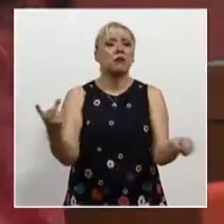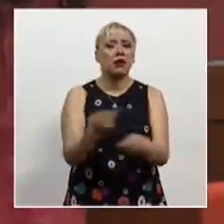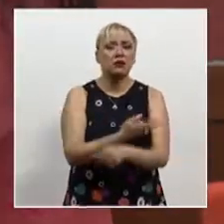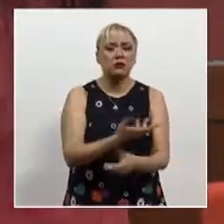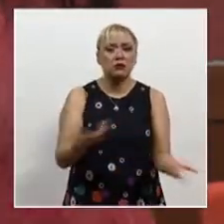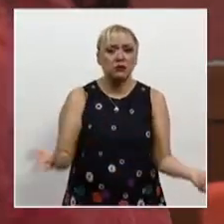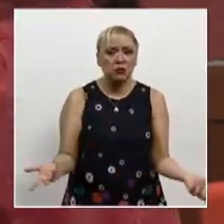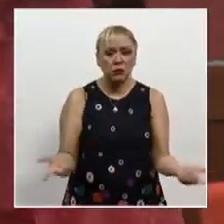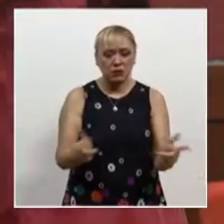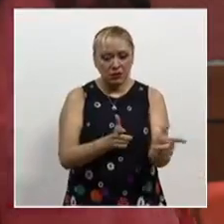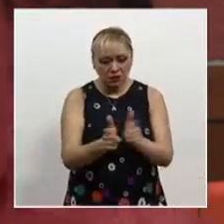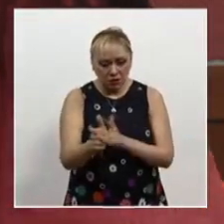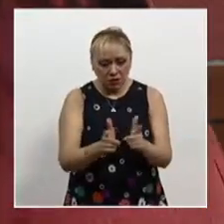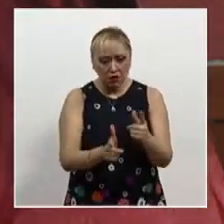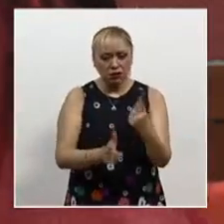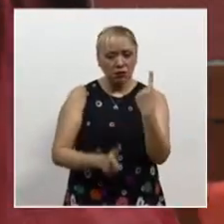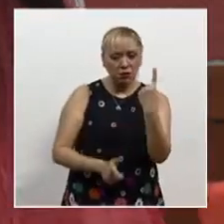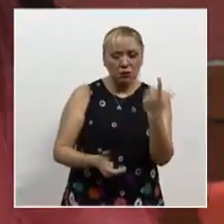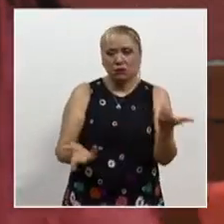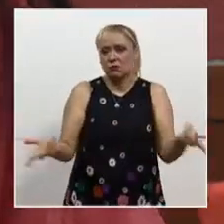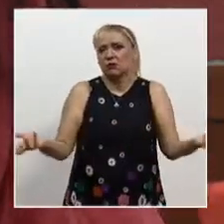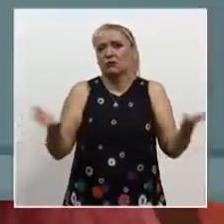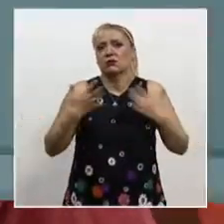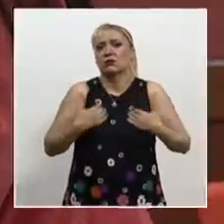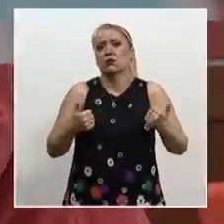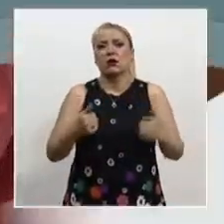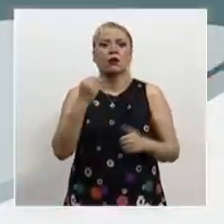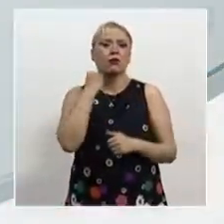ese día. Platicamos con su abogada y esto fue lo que nos dijo.